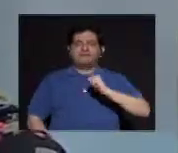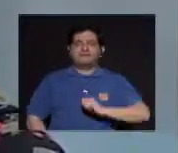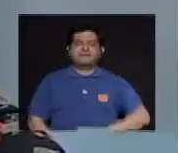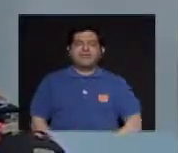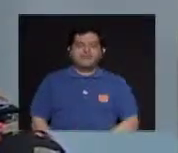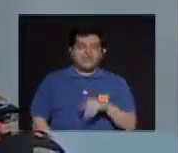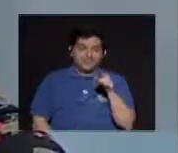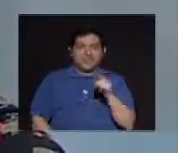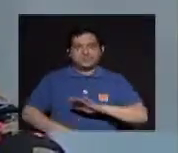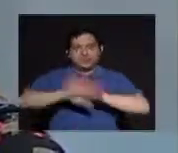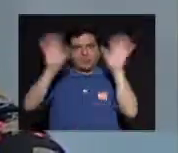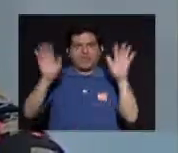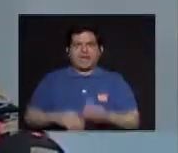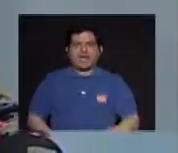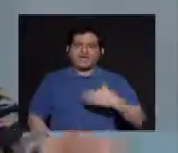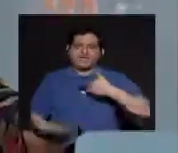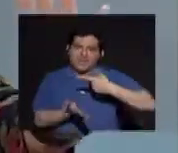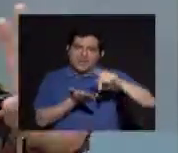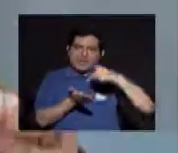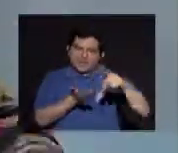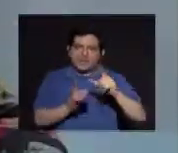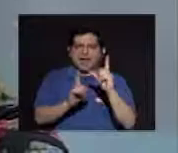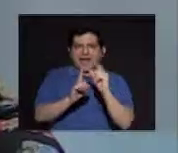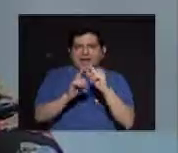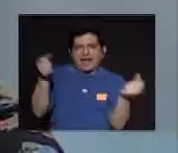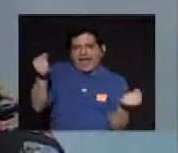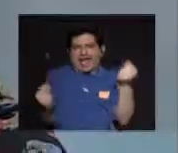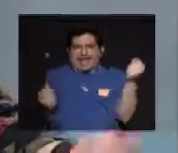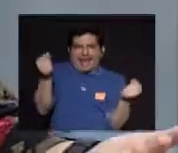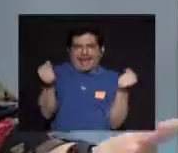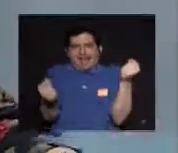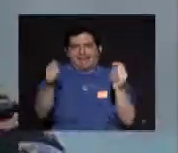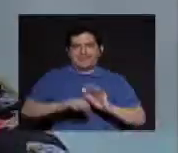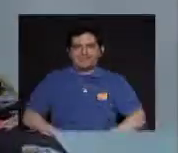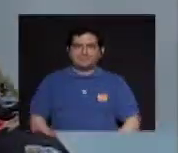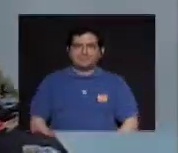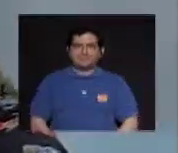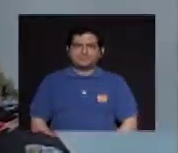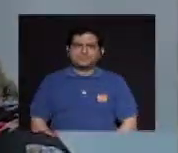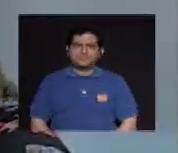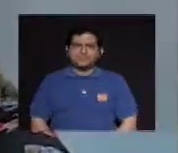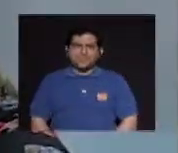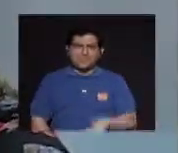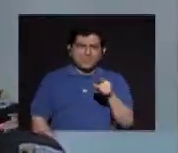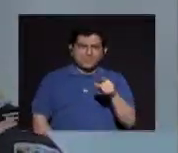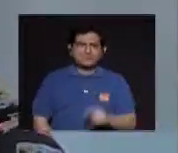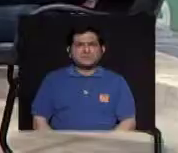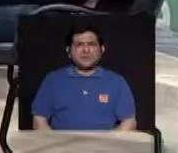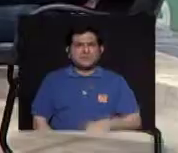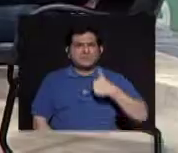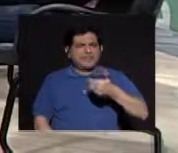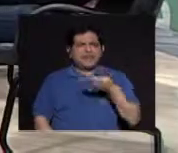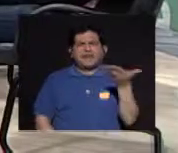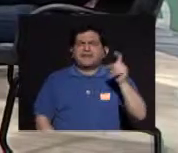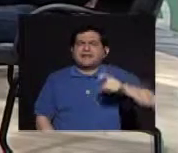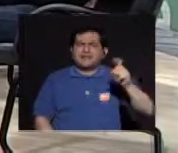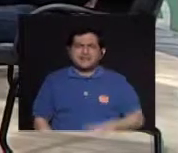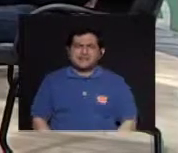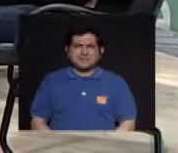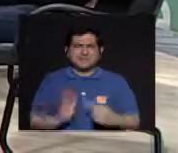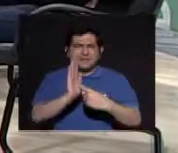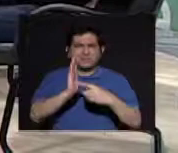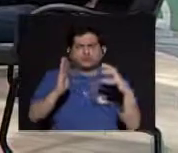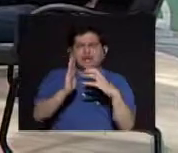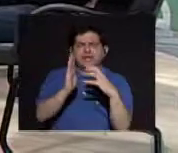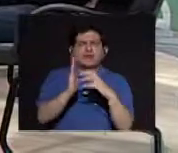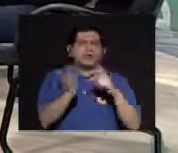tocó ganarnos esa que, claro, teníamos que pagar el alquiler del camión. Claro. No se puede hacer Y todo. para ganarte lo que mostrás, el guión,